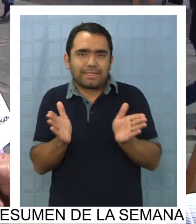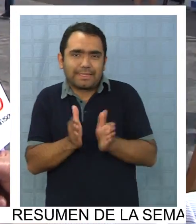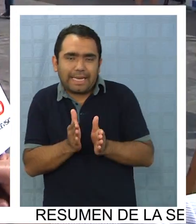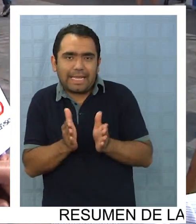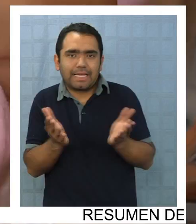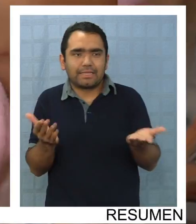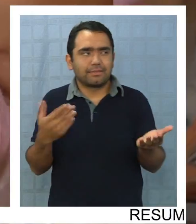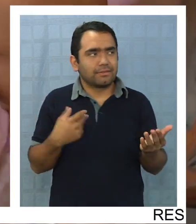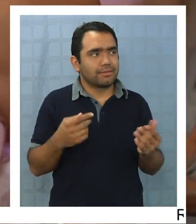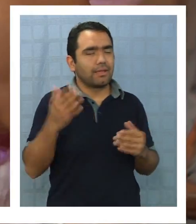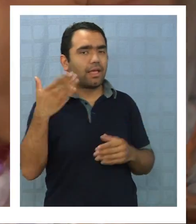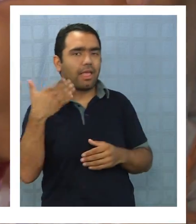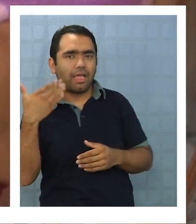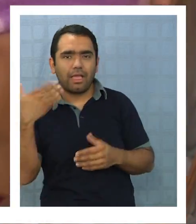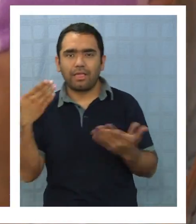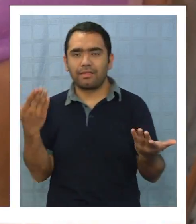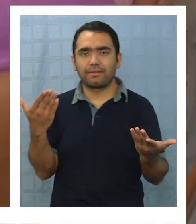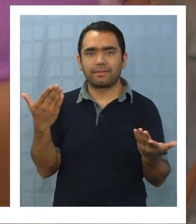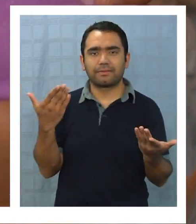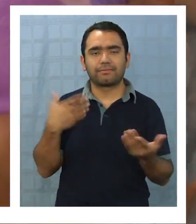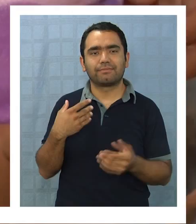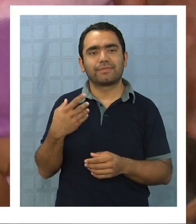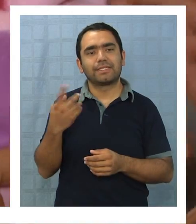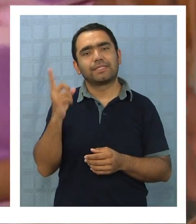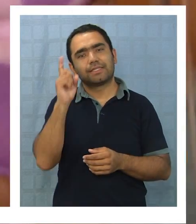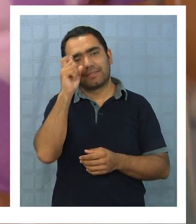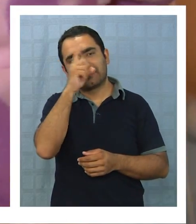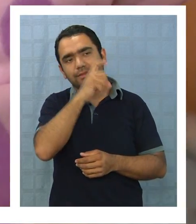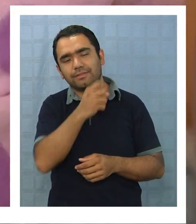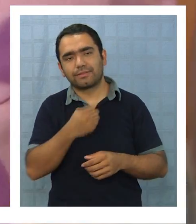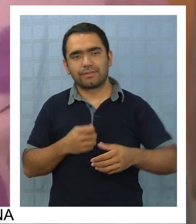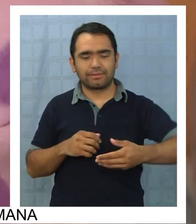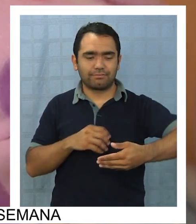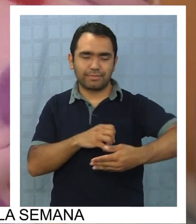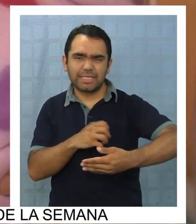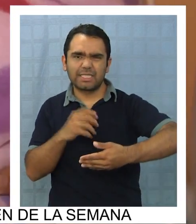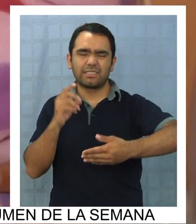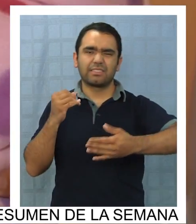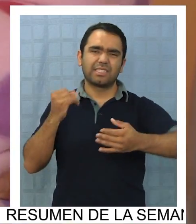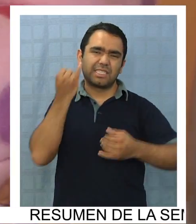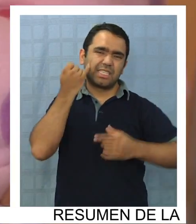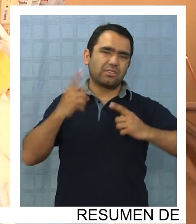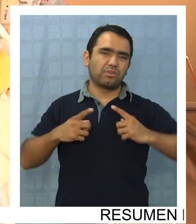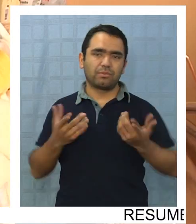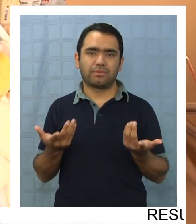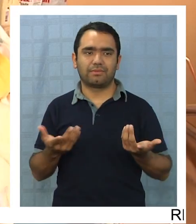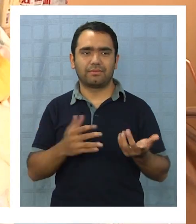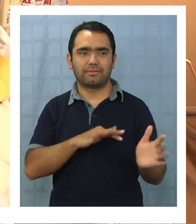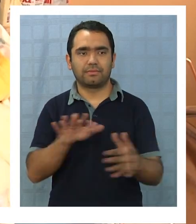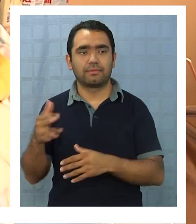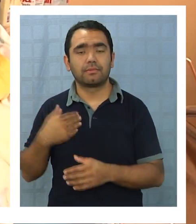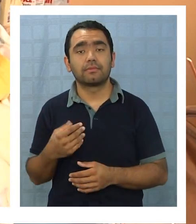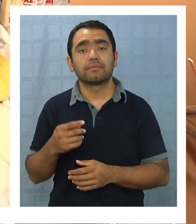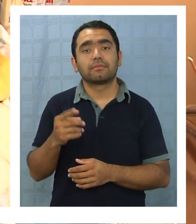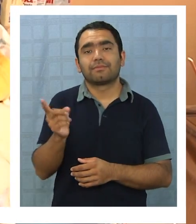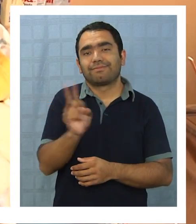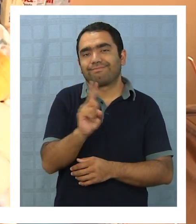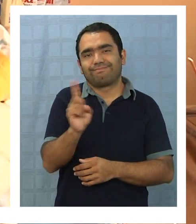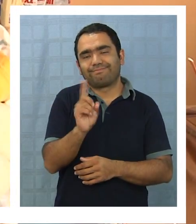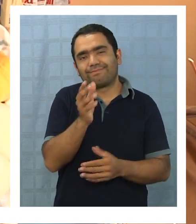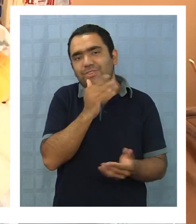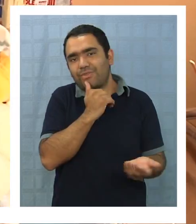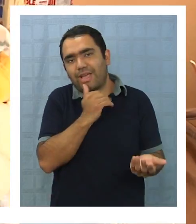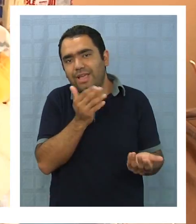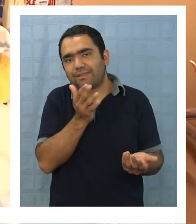son muy acalorados y al final uno no está cómodo para poder amamantar a las guaguas No, no hay